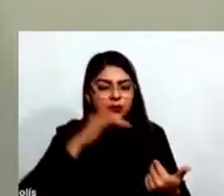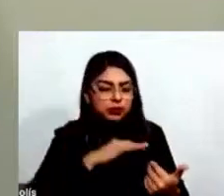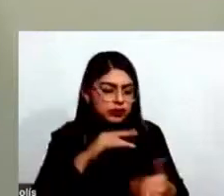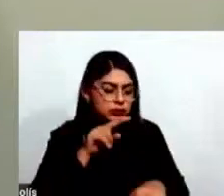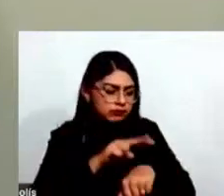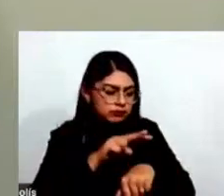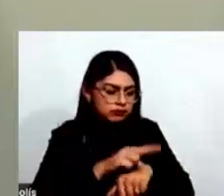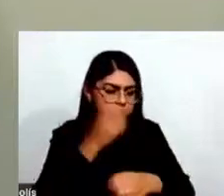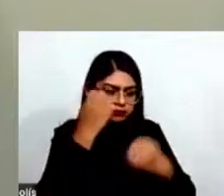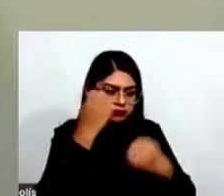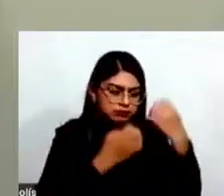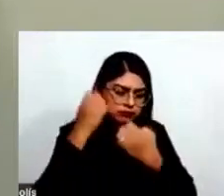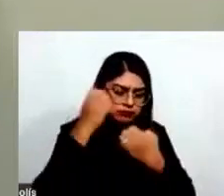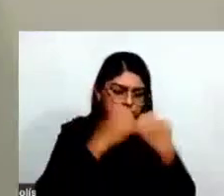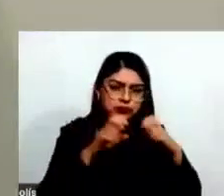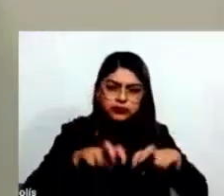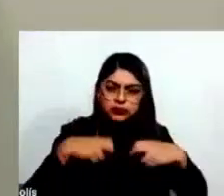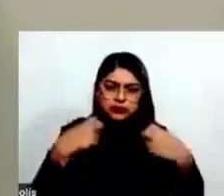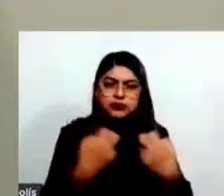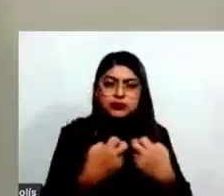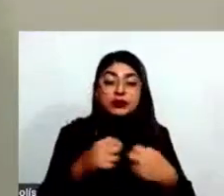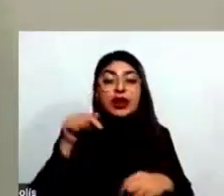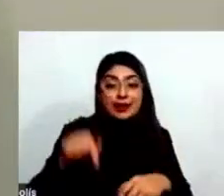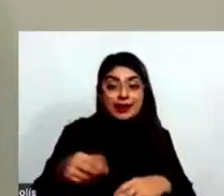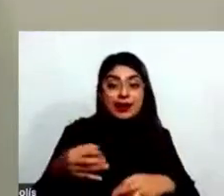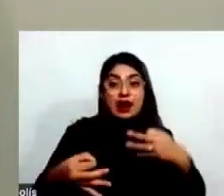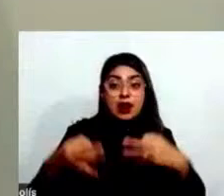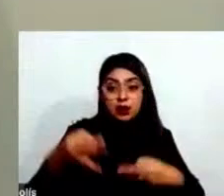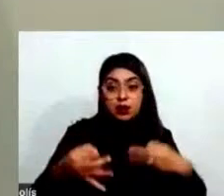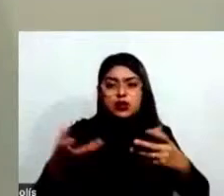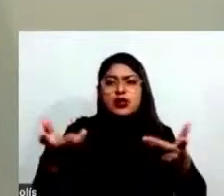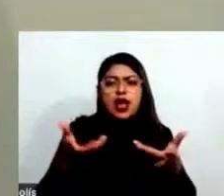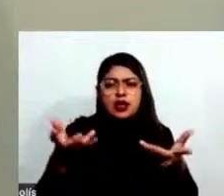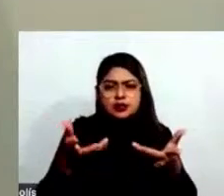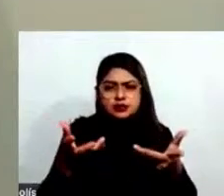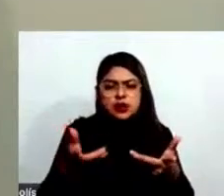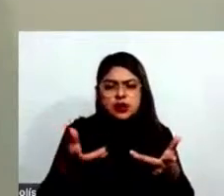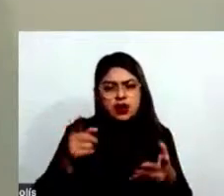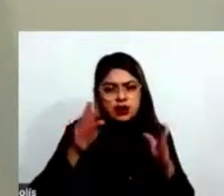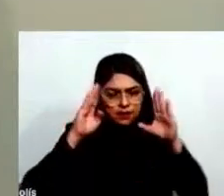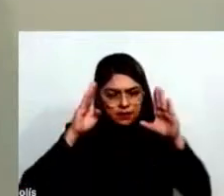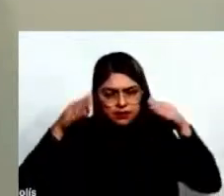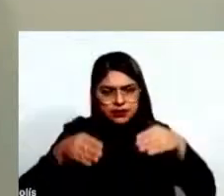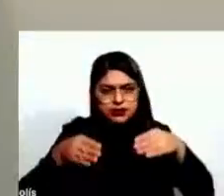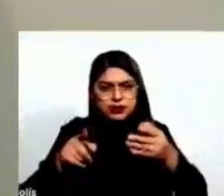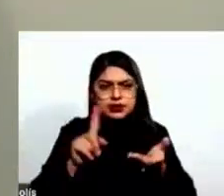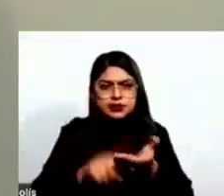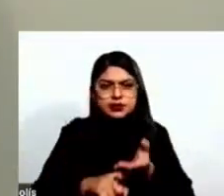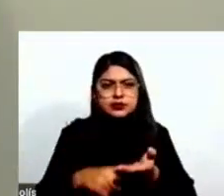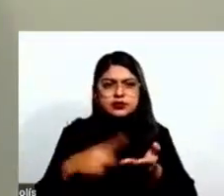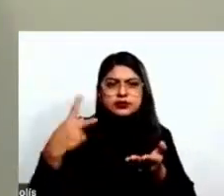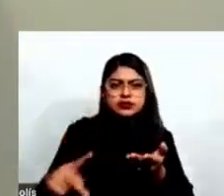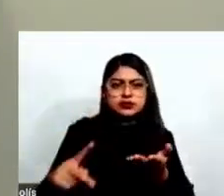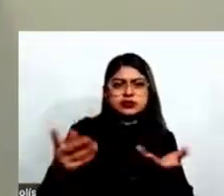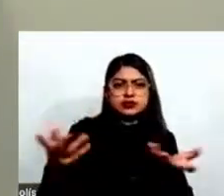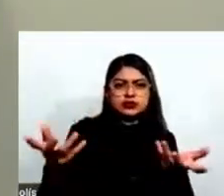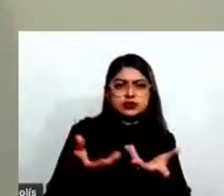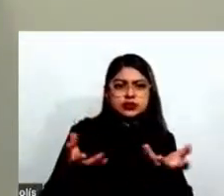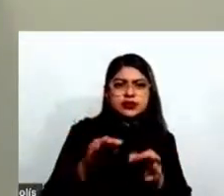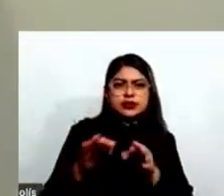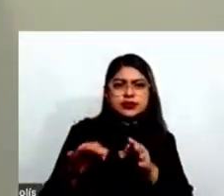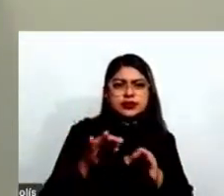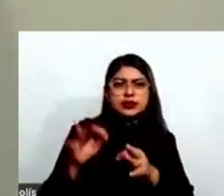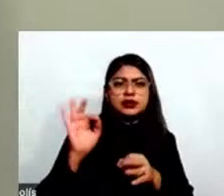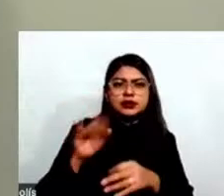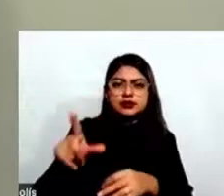integrantes. La Corte ha buscado, en su lugar, enfocarse en el contenido sustantivo de las faltas que pueden dar lugar a